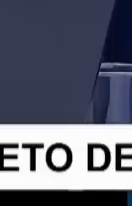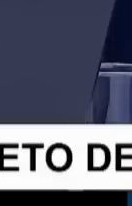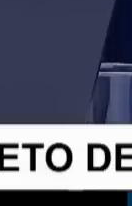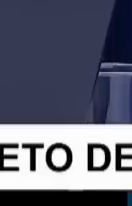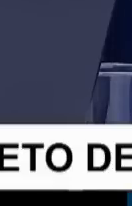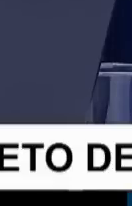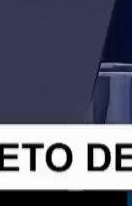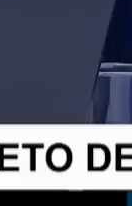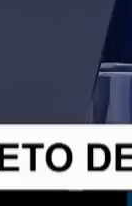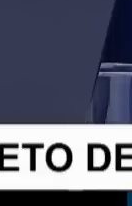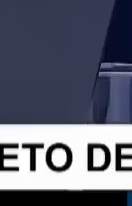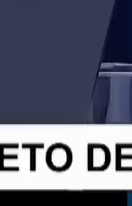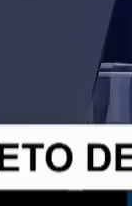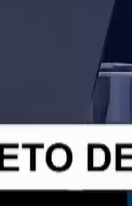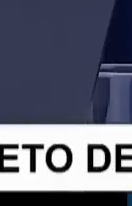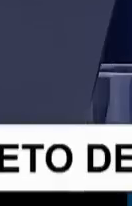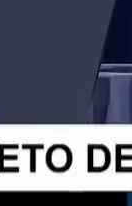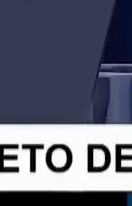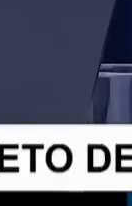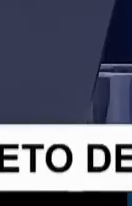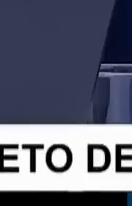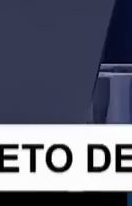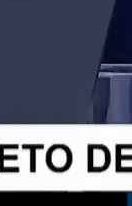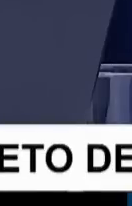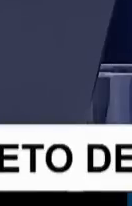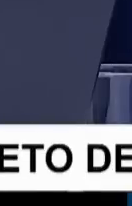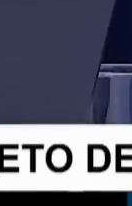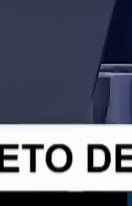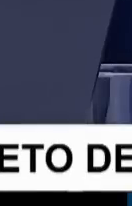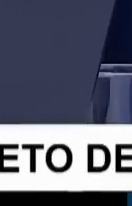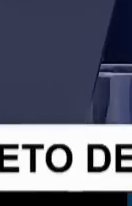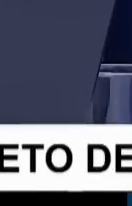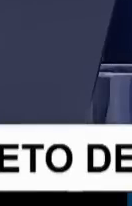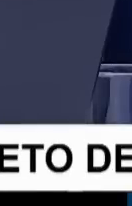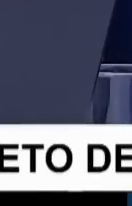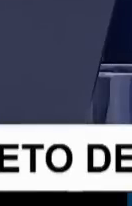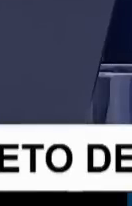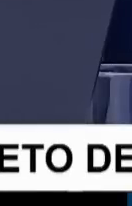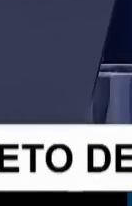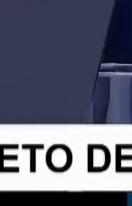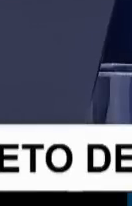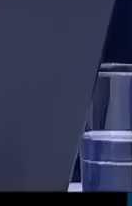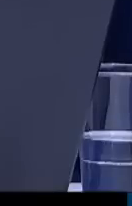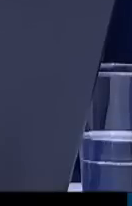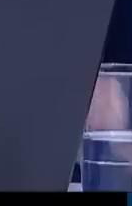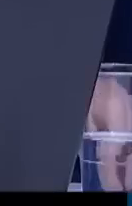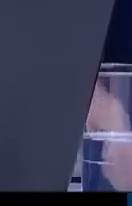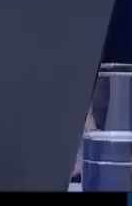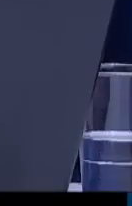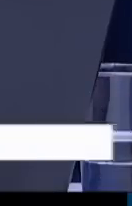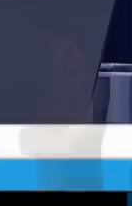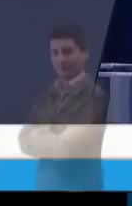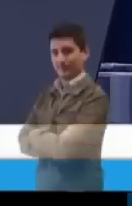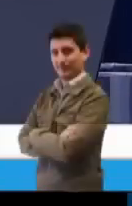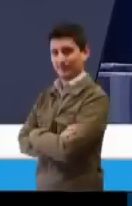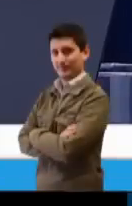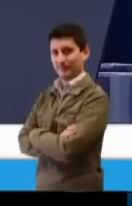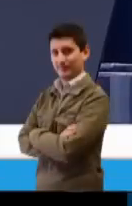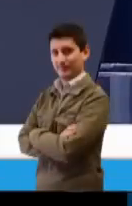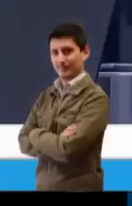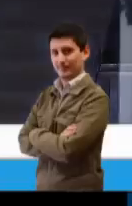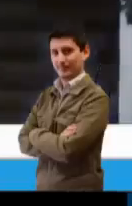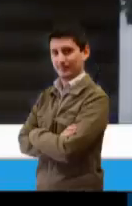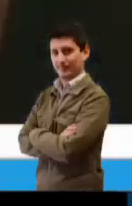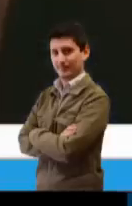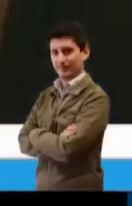gobierno encuentren acuerdos que hace alguna semana atrás? La verdad, la sensación que uno tiene, sobre todo hablando en las últimas 48 horas con